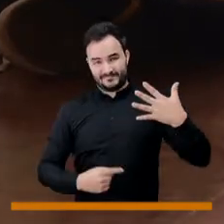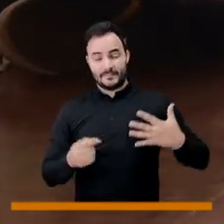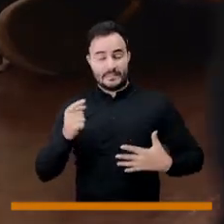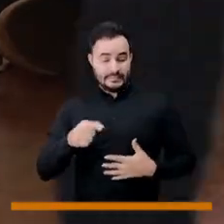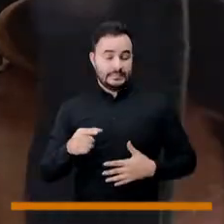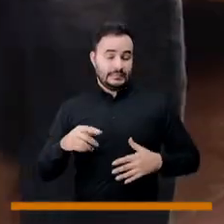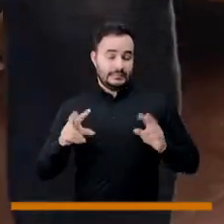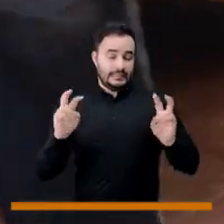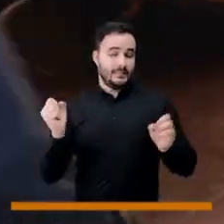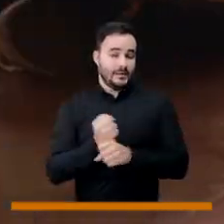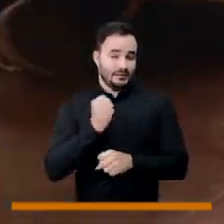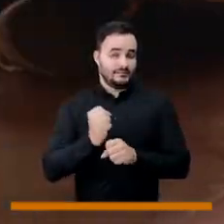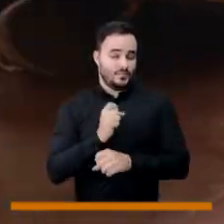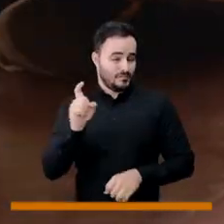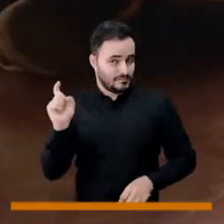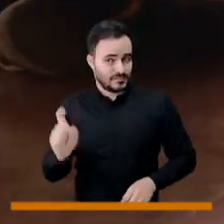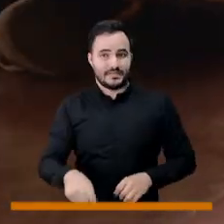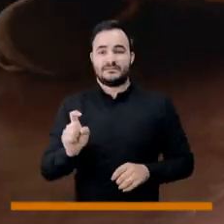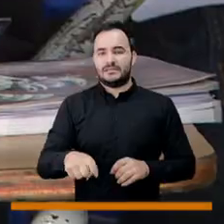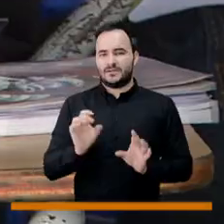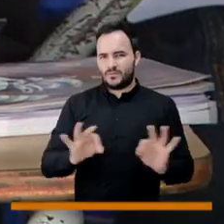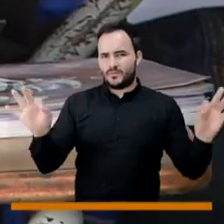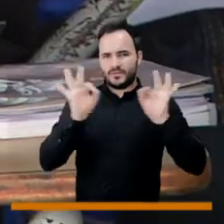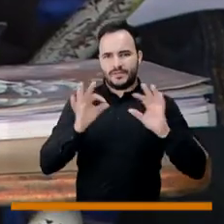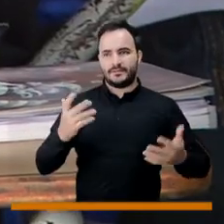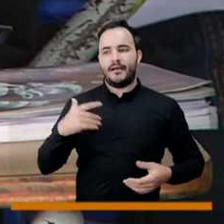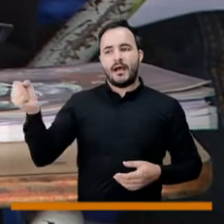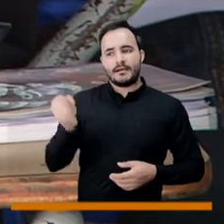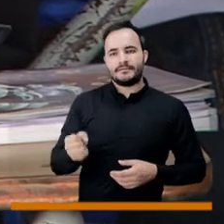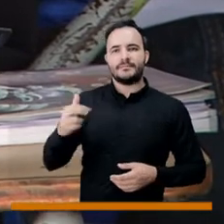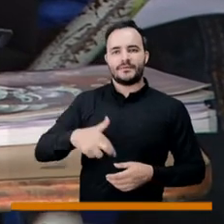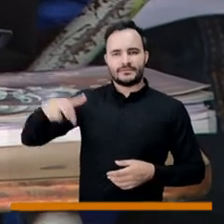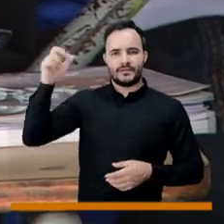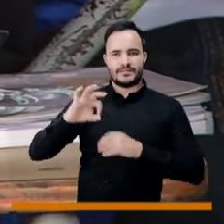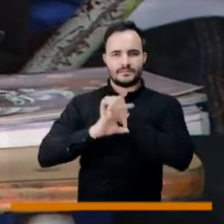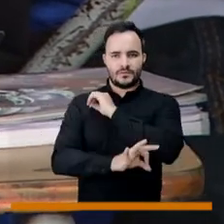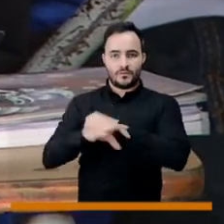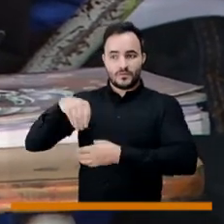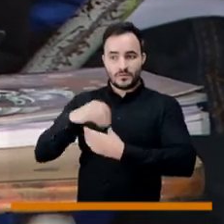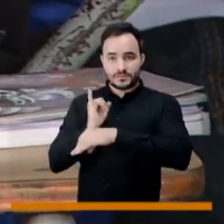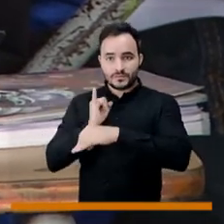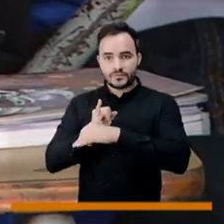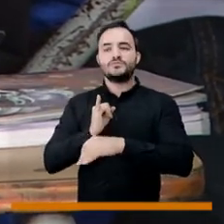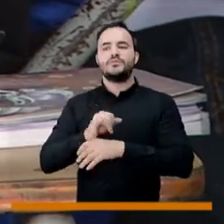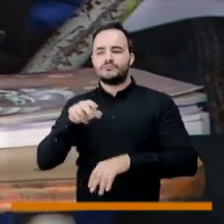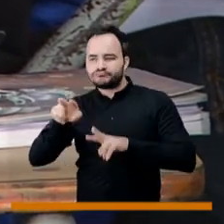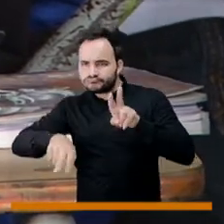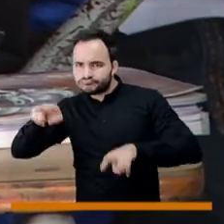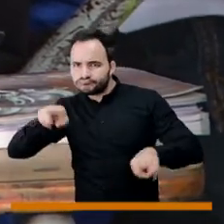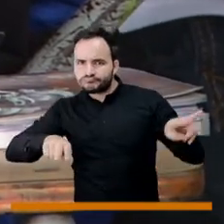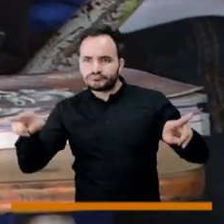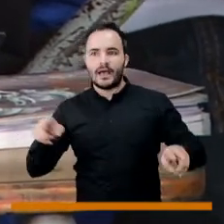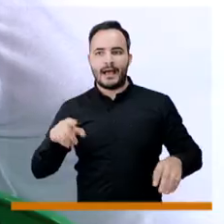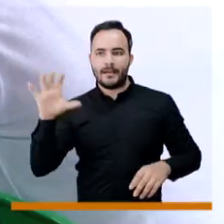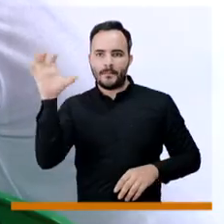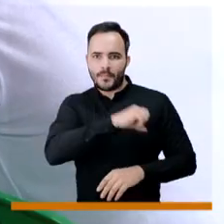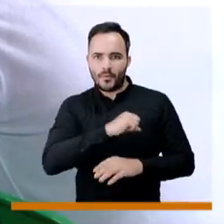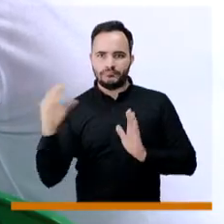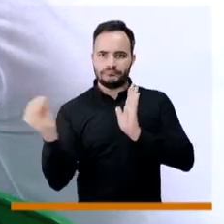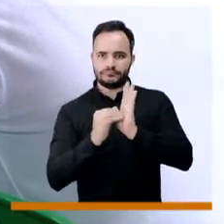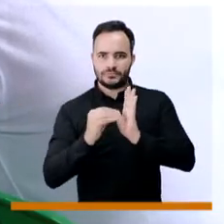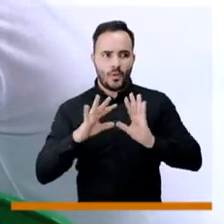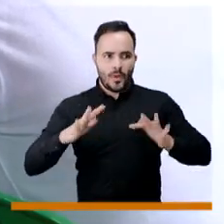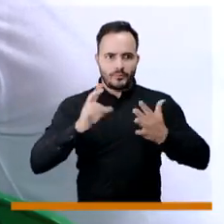todas las instituciones educativas oficiales de nuestra ciudad pues existe un psicólogo que identifica y emite una alerta temprana